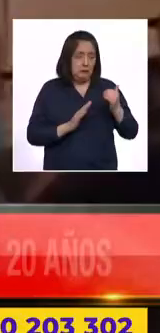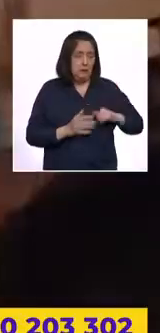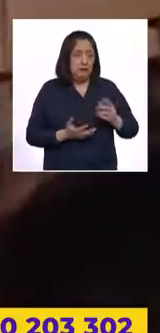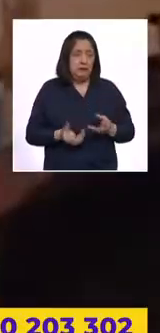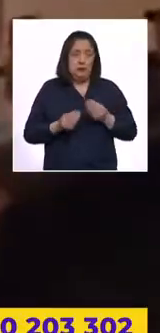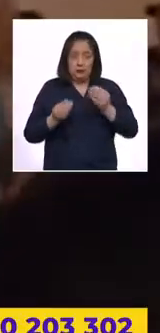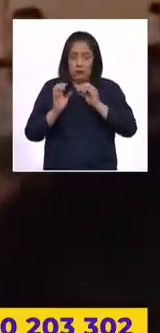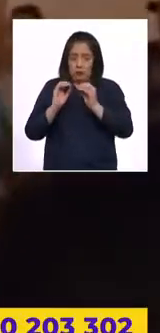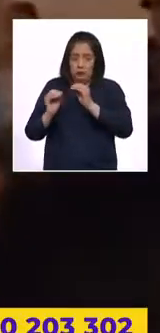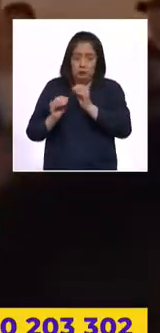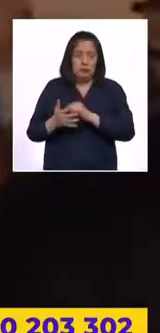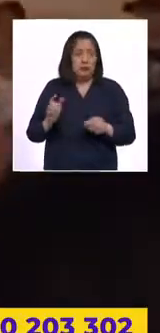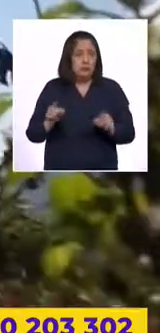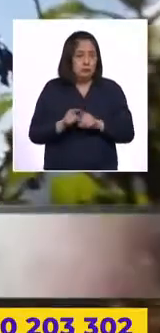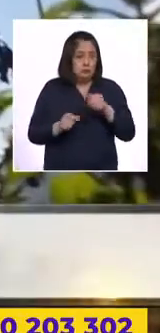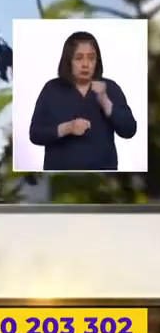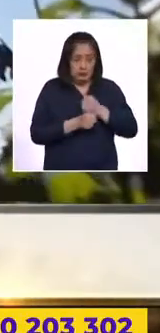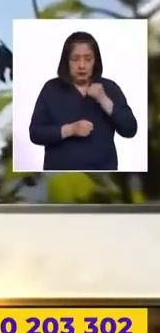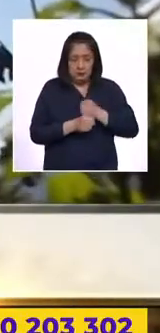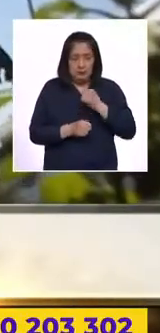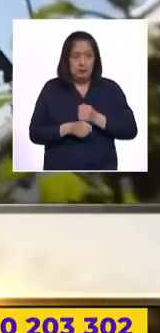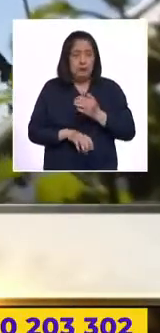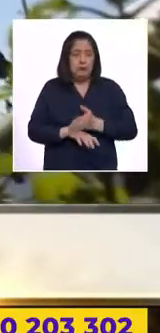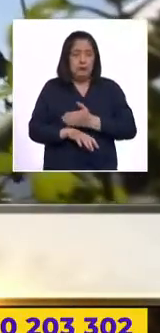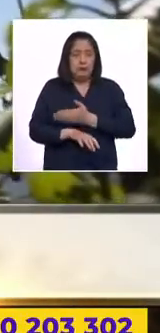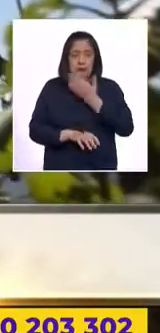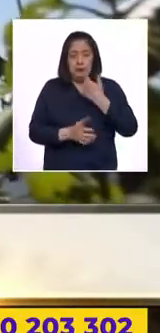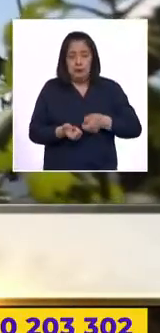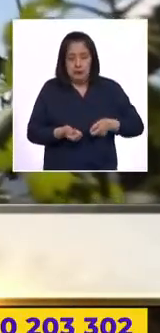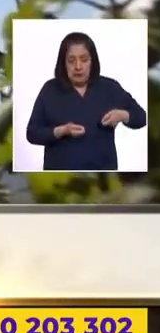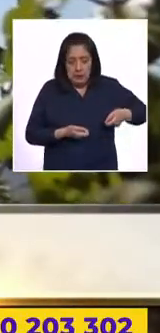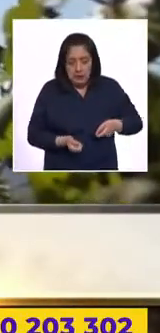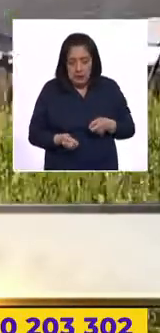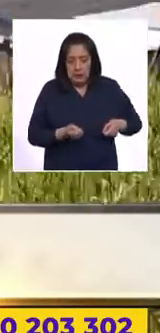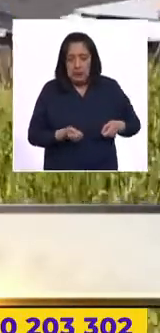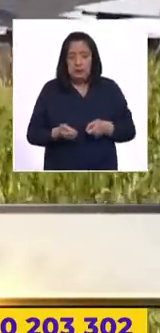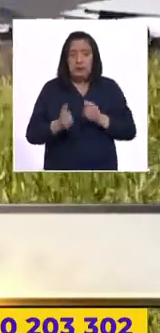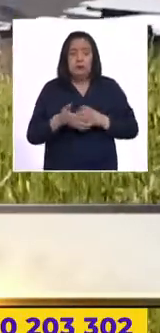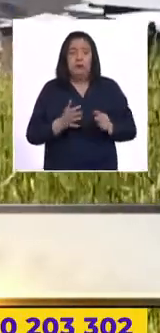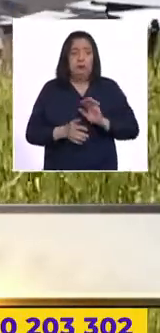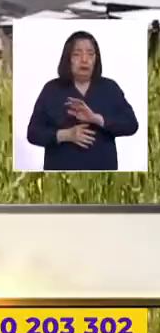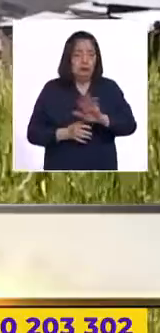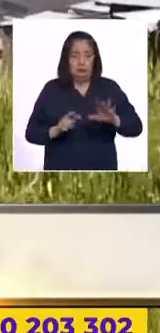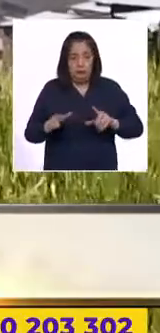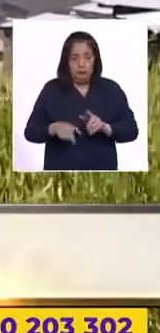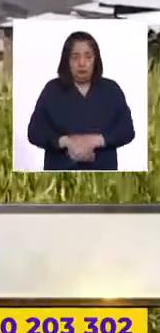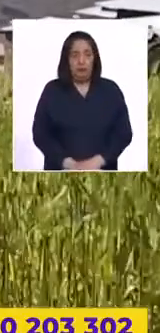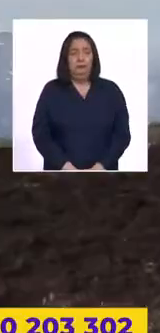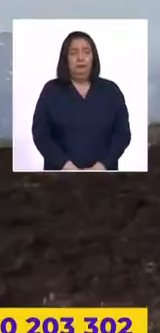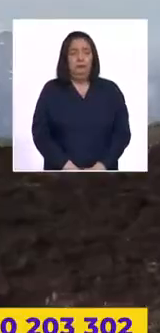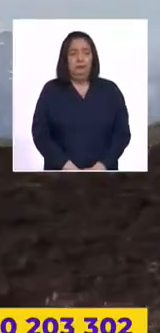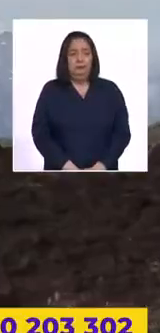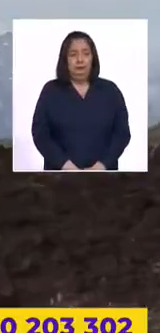darle solución y también trabajar para mejorar la agricultura de los pobladores de su distrito.